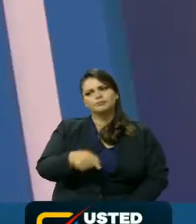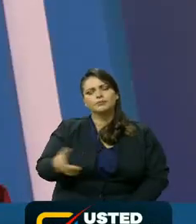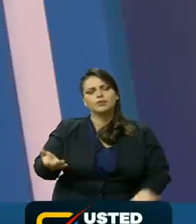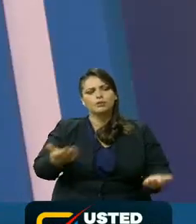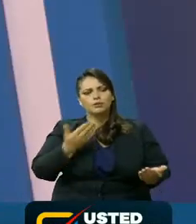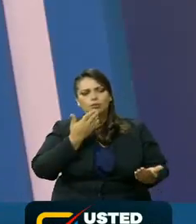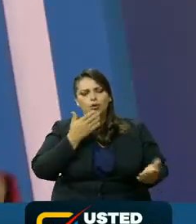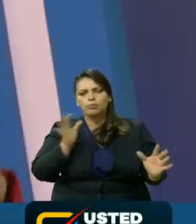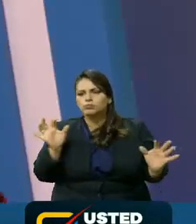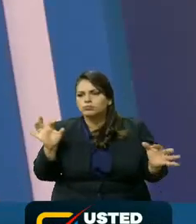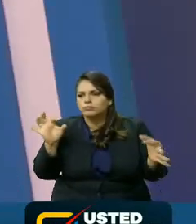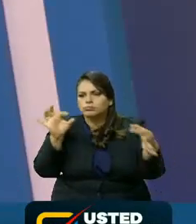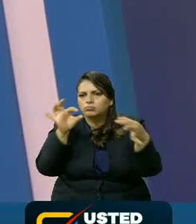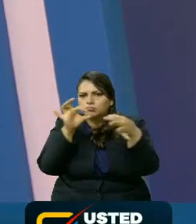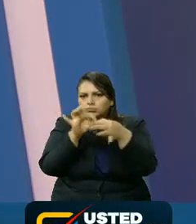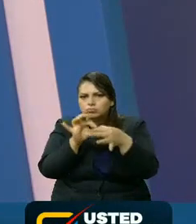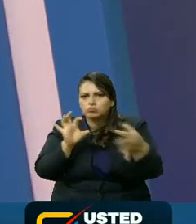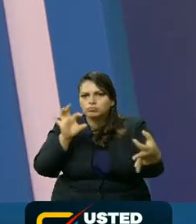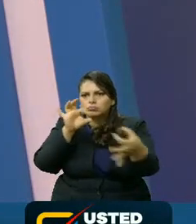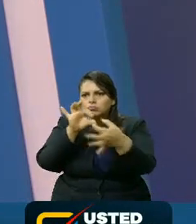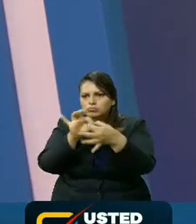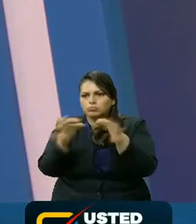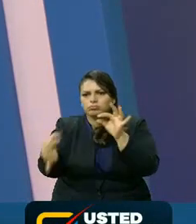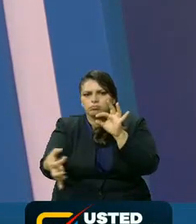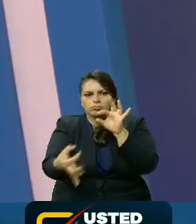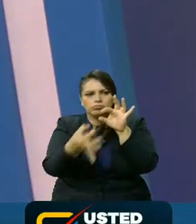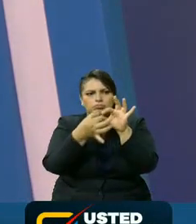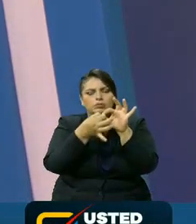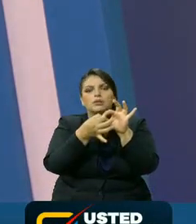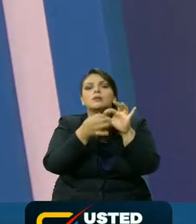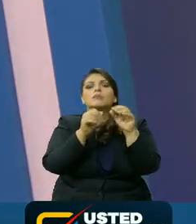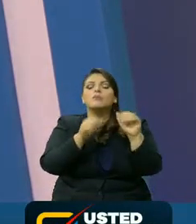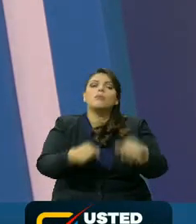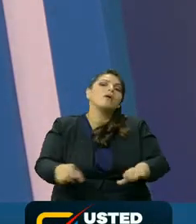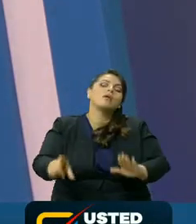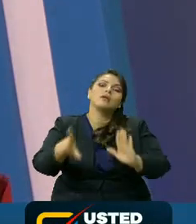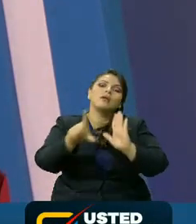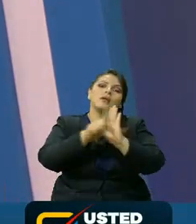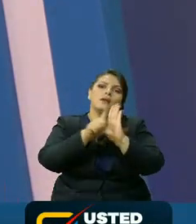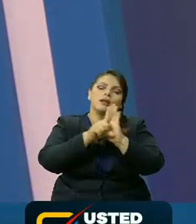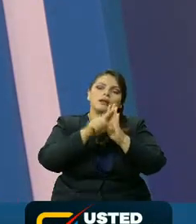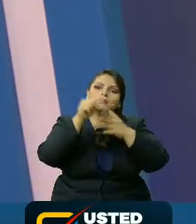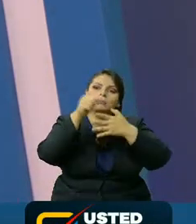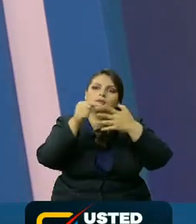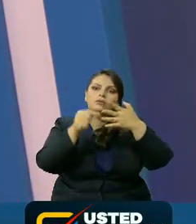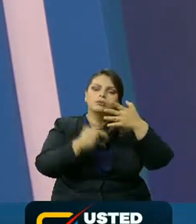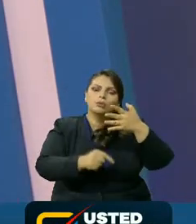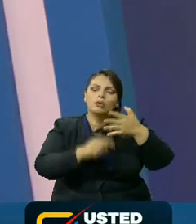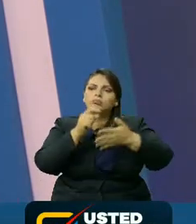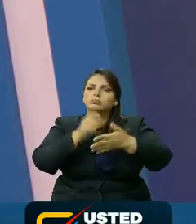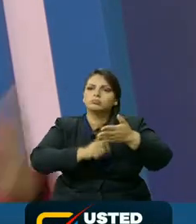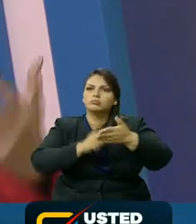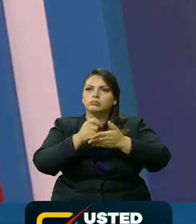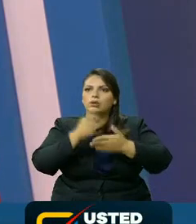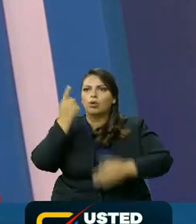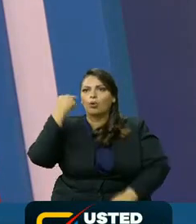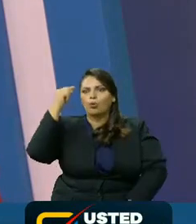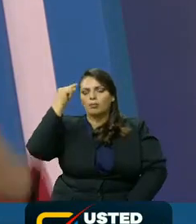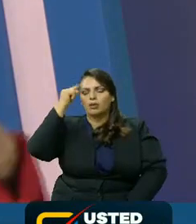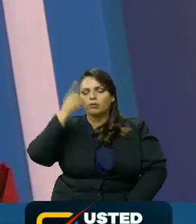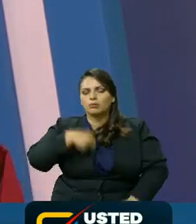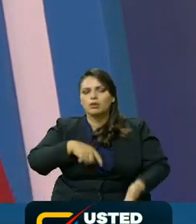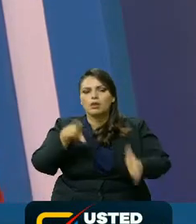alianzas que permitan la aprobación de las leyes y de hacer esos cambios que en materia institucional reclama y demanda el Estado ecuatoriano? Por un